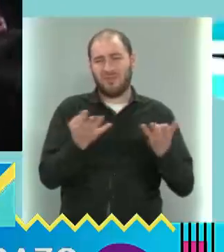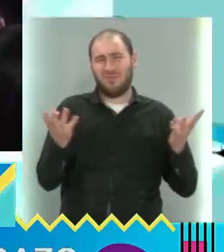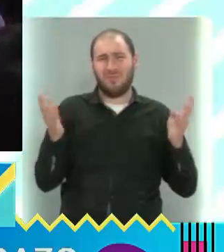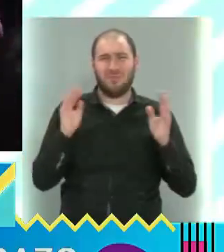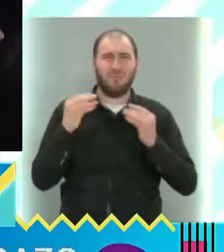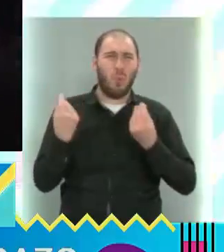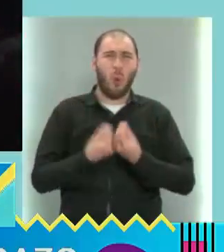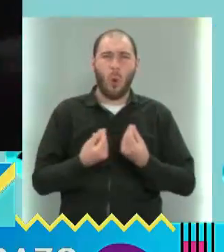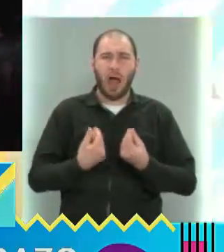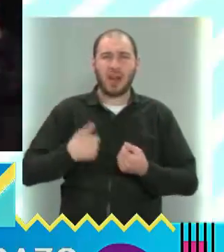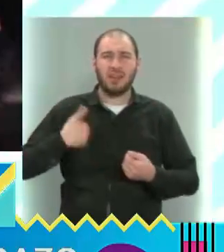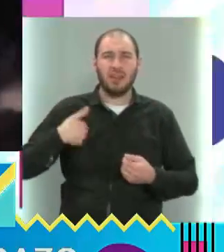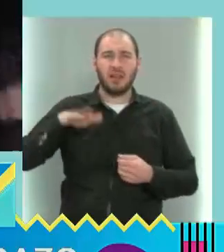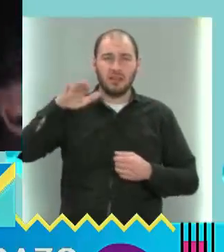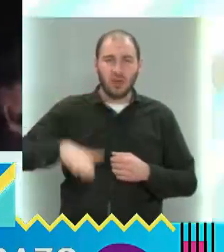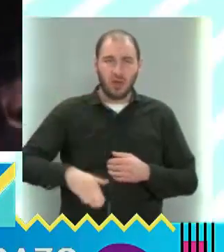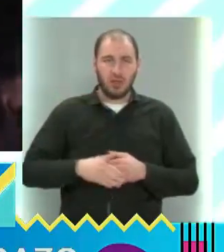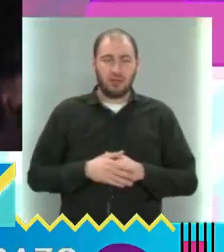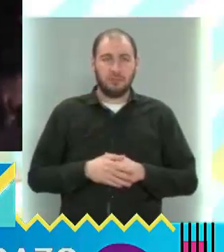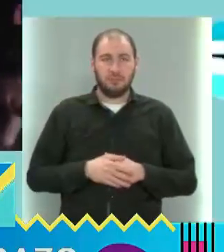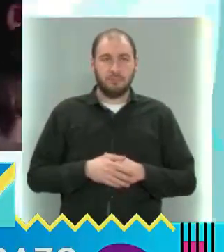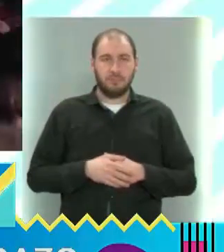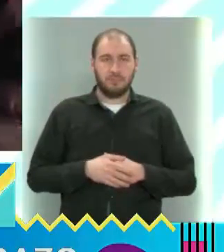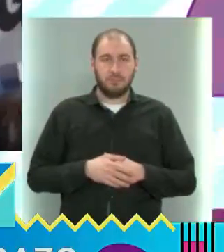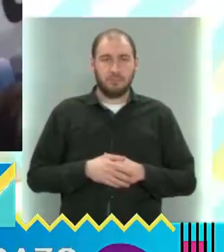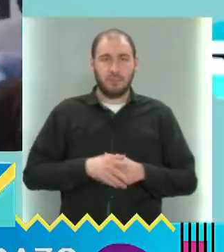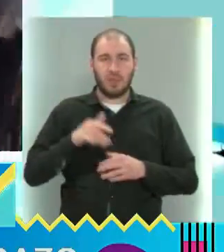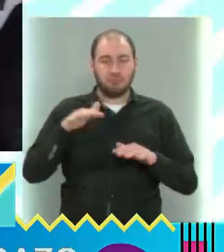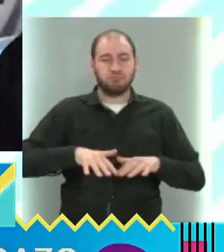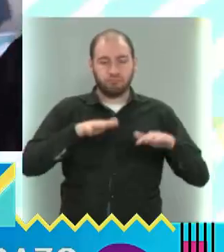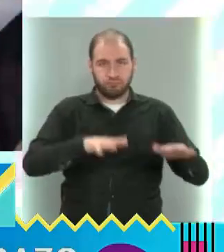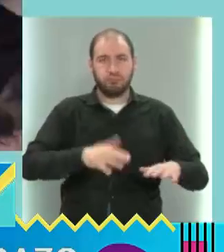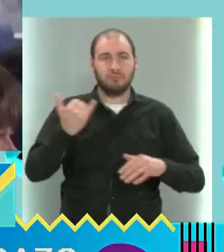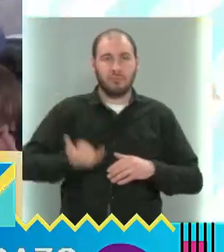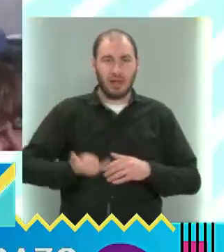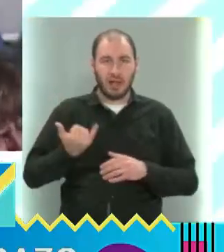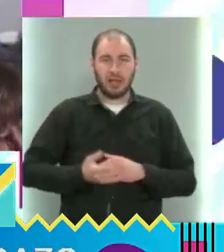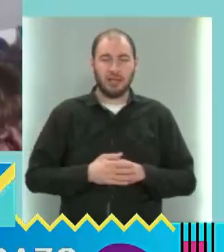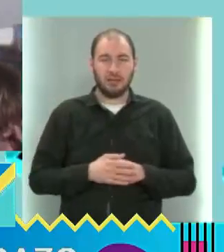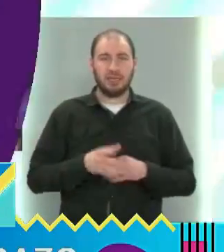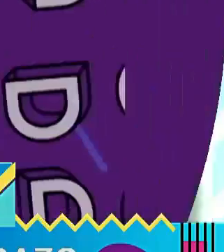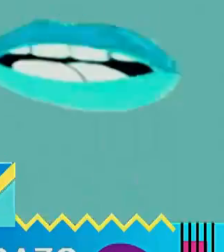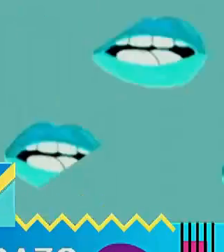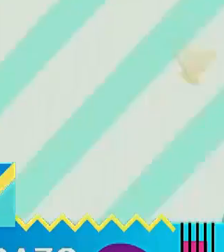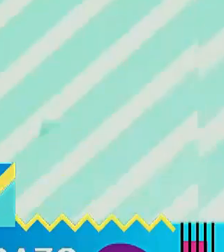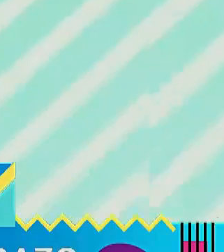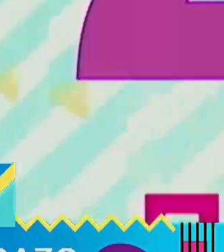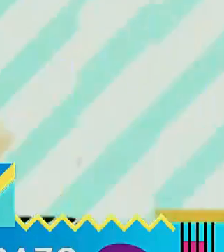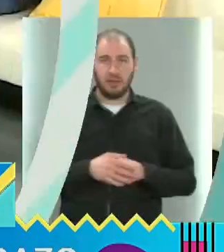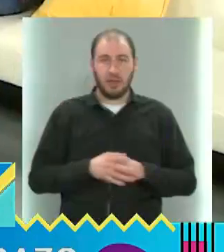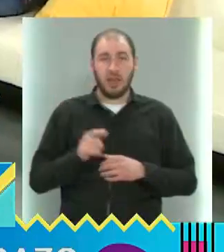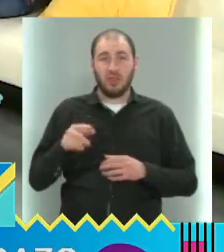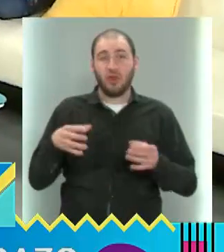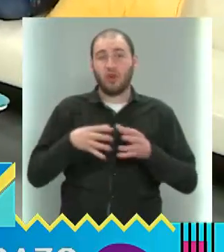multitudinario. En toda la Argentina hubieron manifestaciones por parte de lo que se